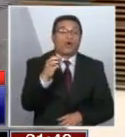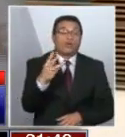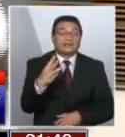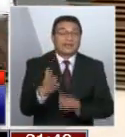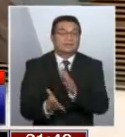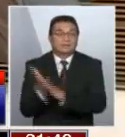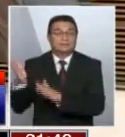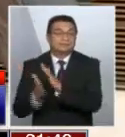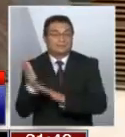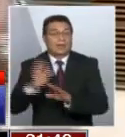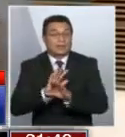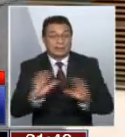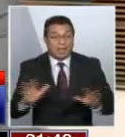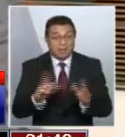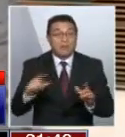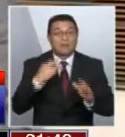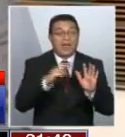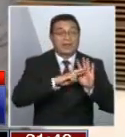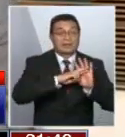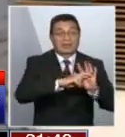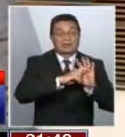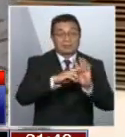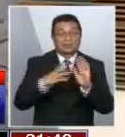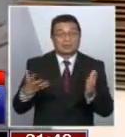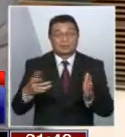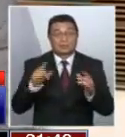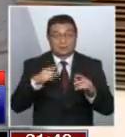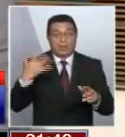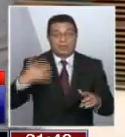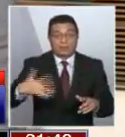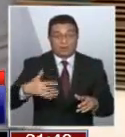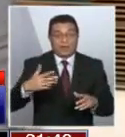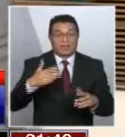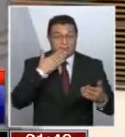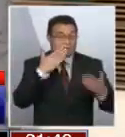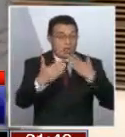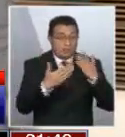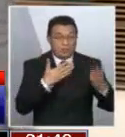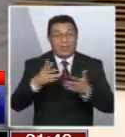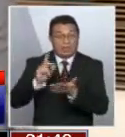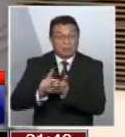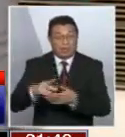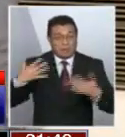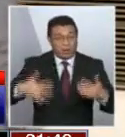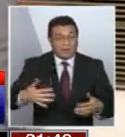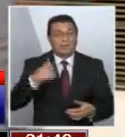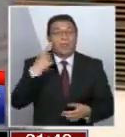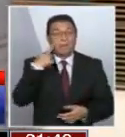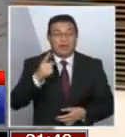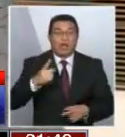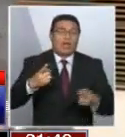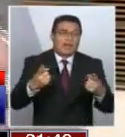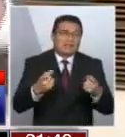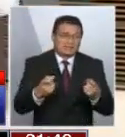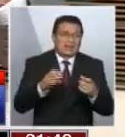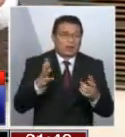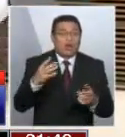en cada representación diplomática. Es muy importante la diplomacia parlamentaria, pero no es necesario que